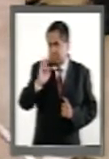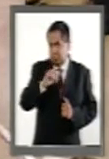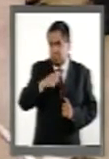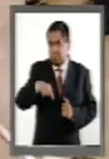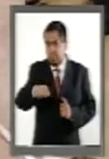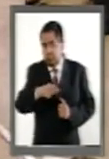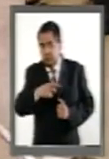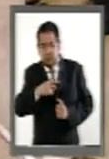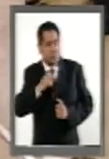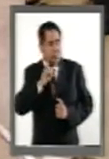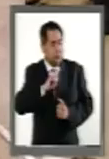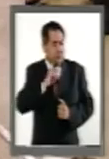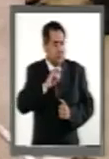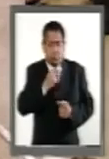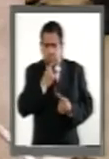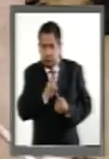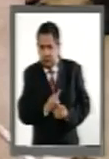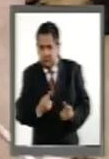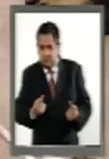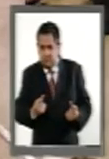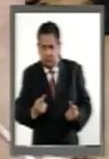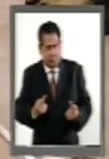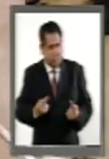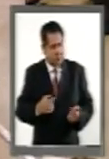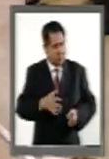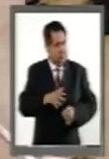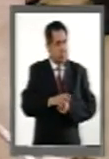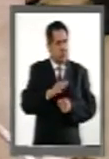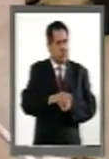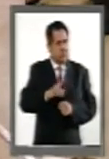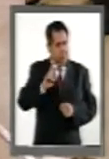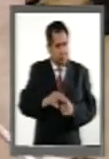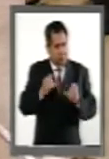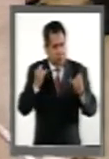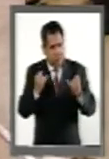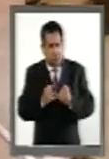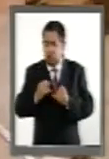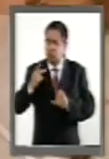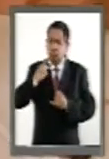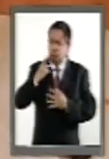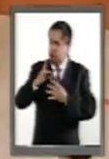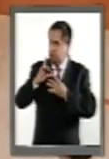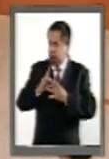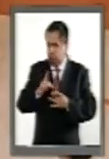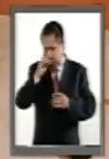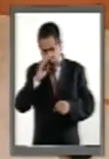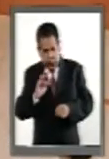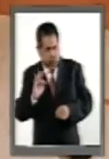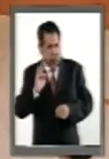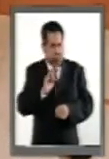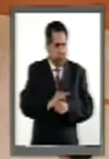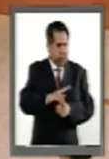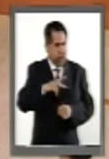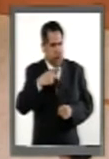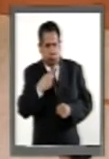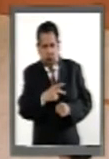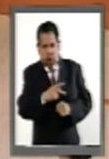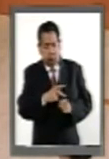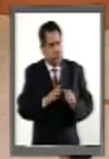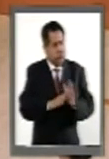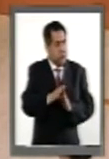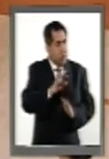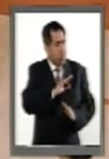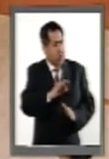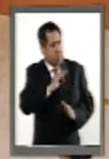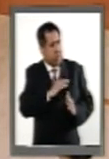mujeres, todas, gozan por igual de políticas que potencien sus